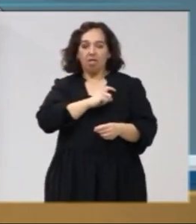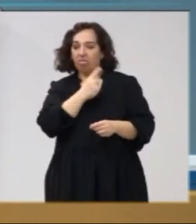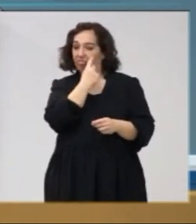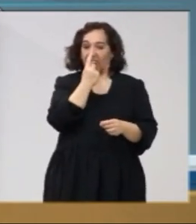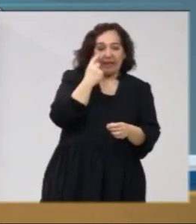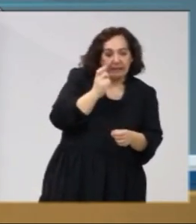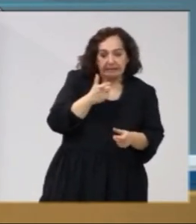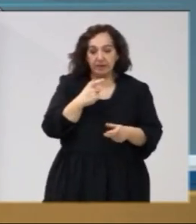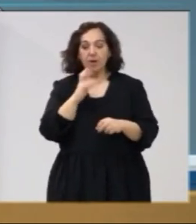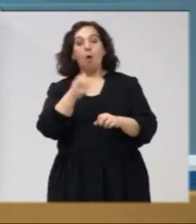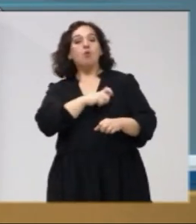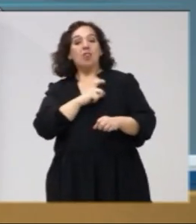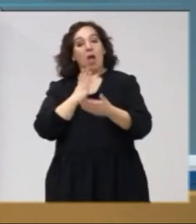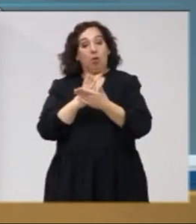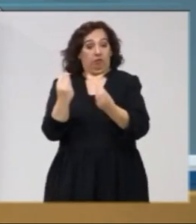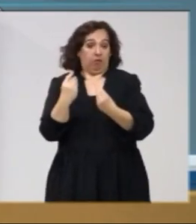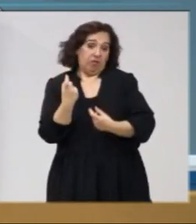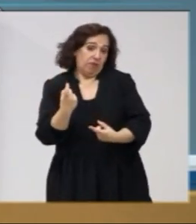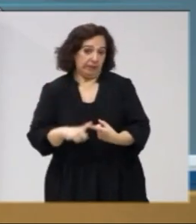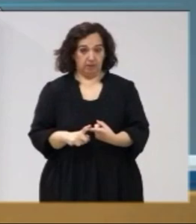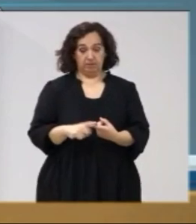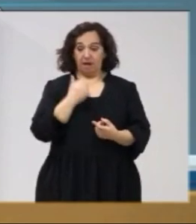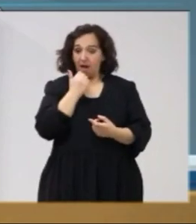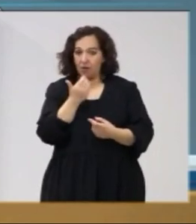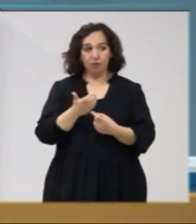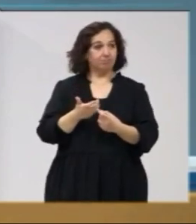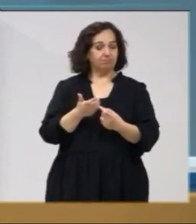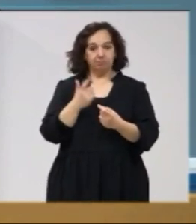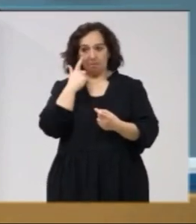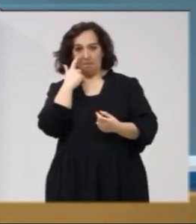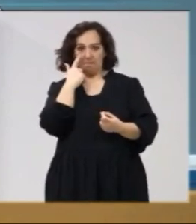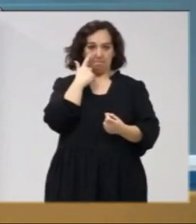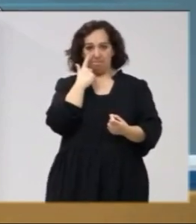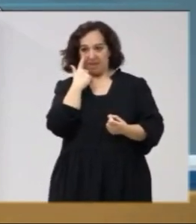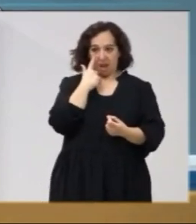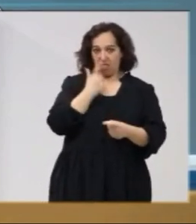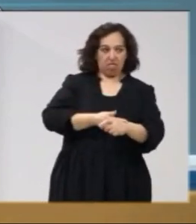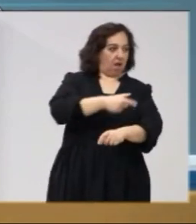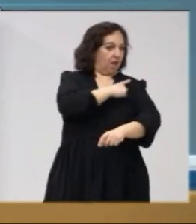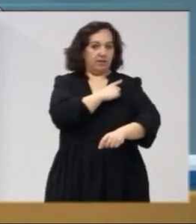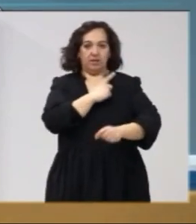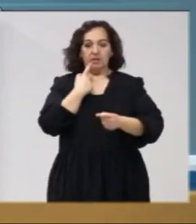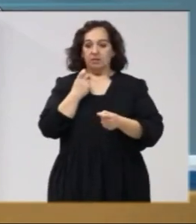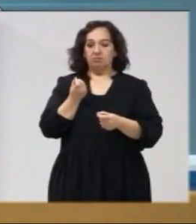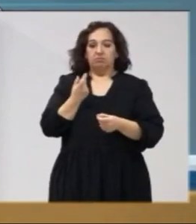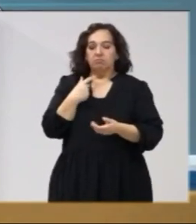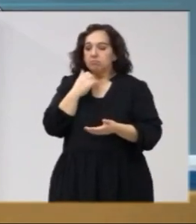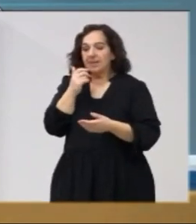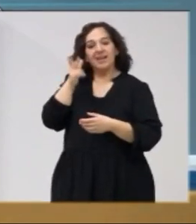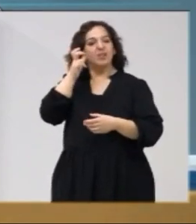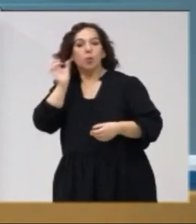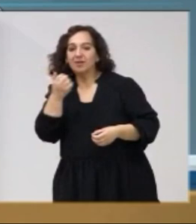policía. Probablemente habrá que extremar la vigilancia, poner más controles, más